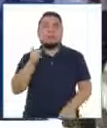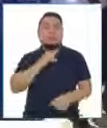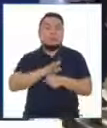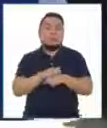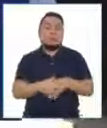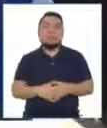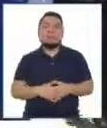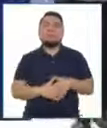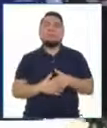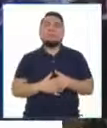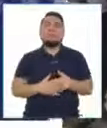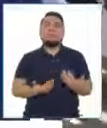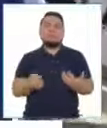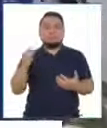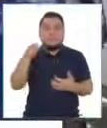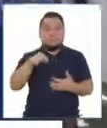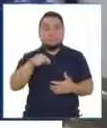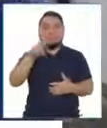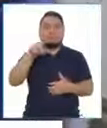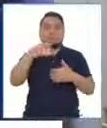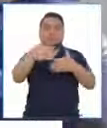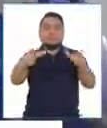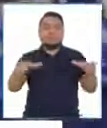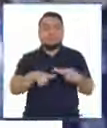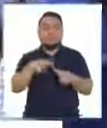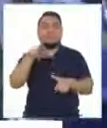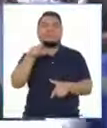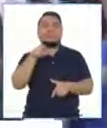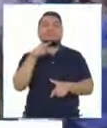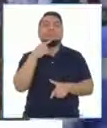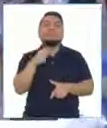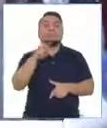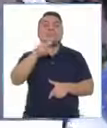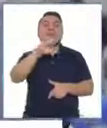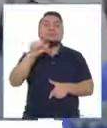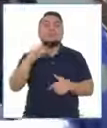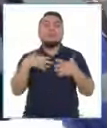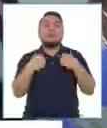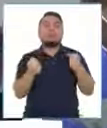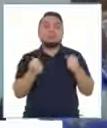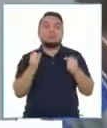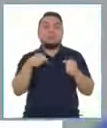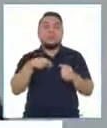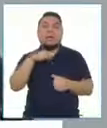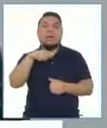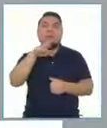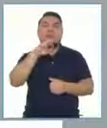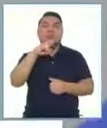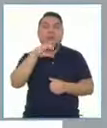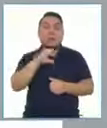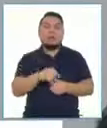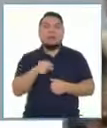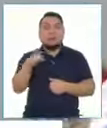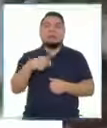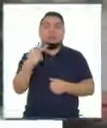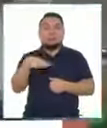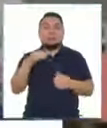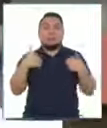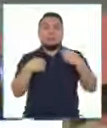COVID-19. Esta Villa Esalud Apurímac colinda con el Hospital 2 de